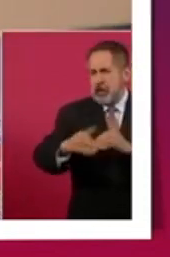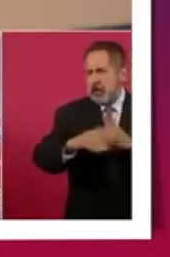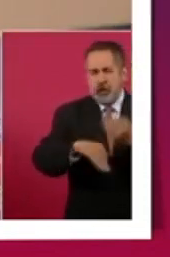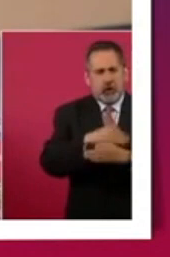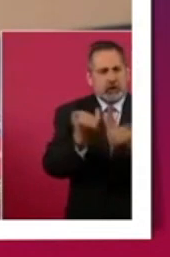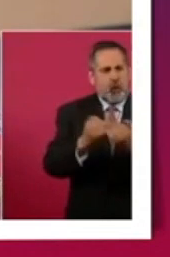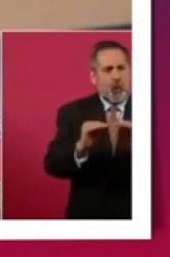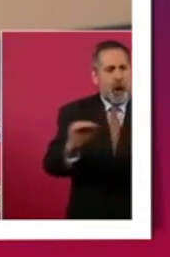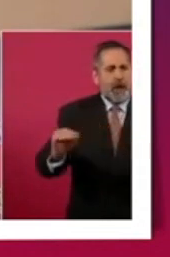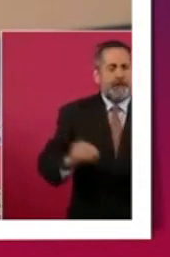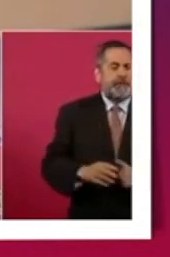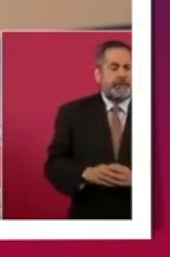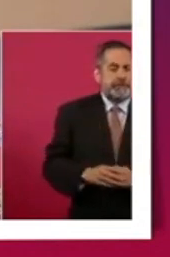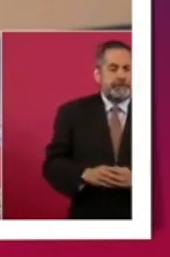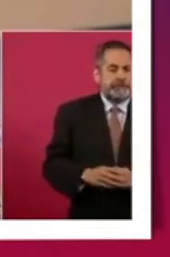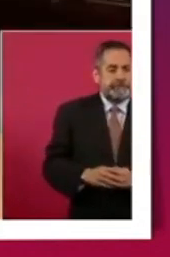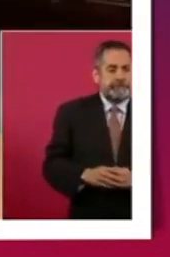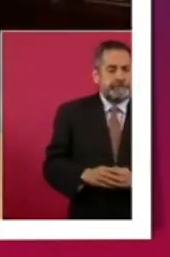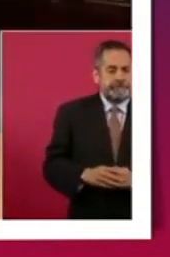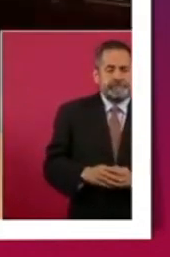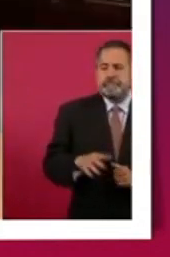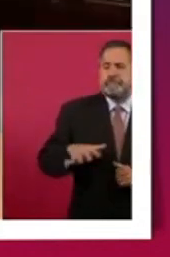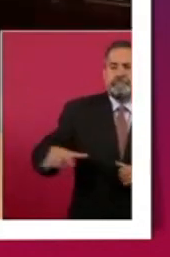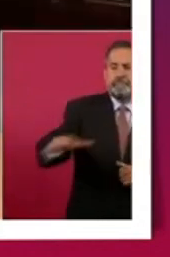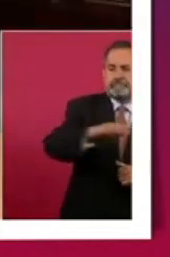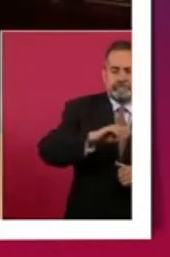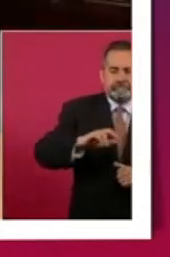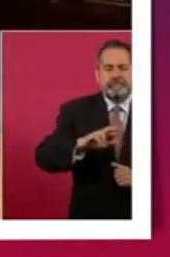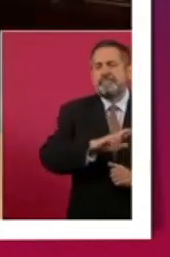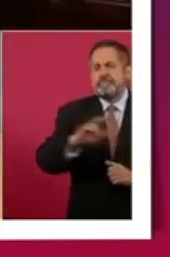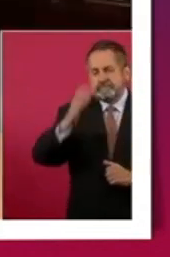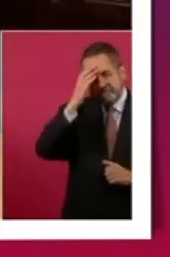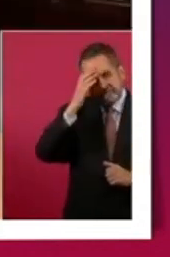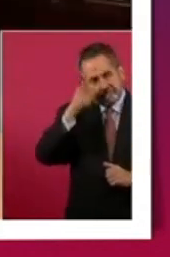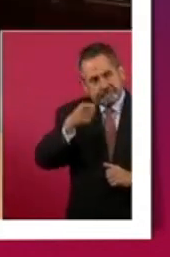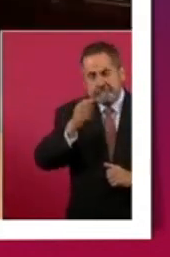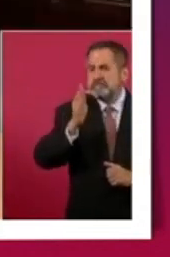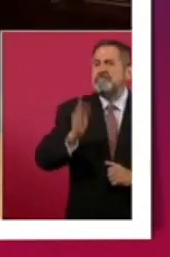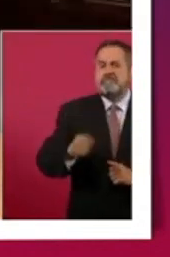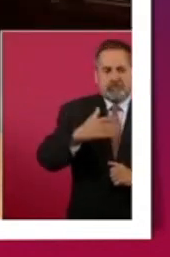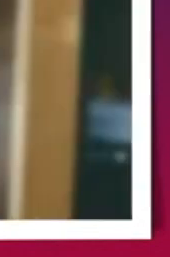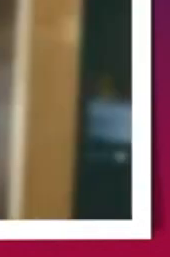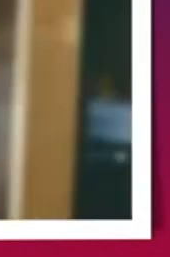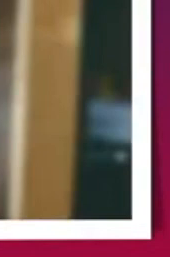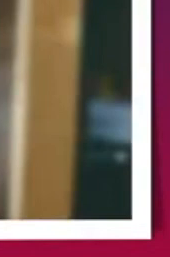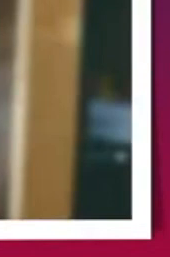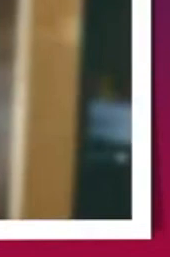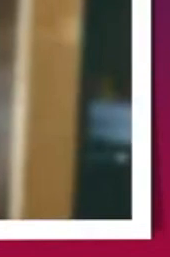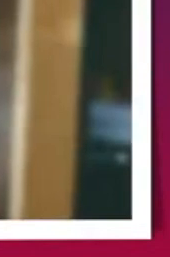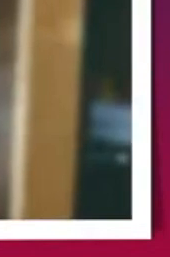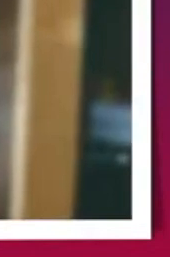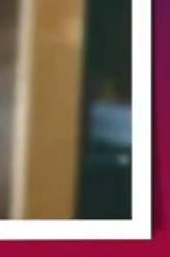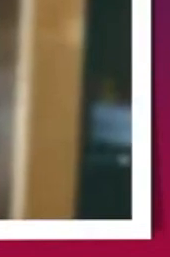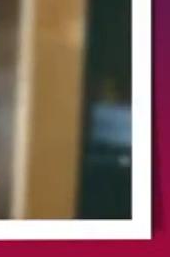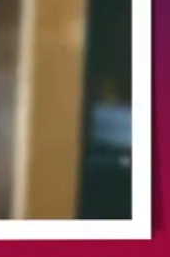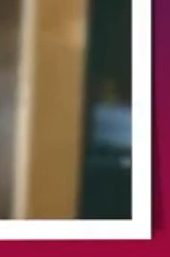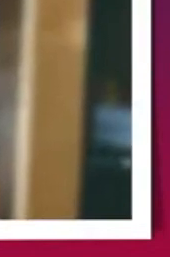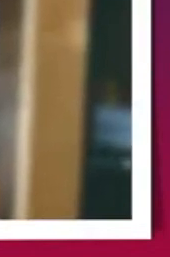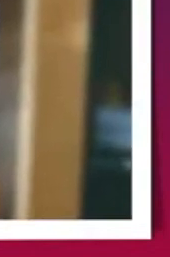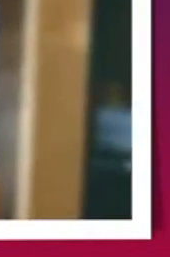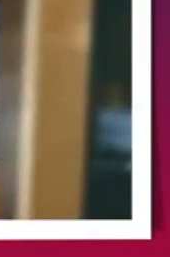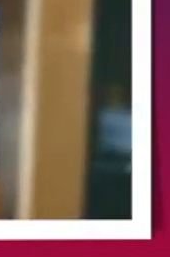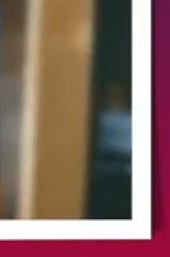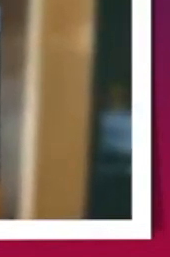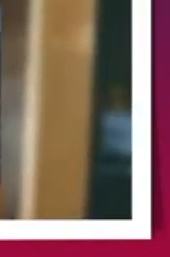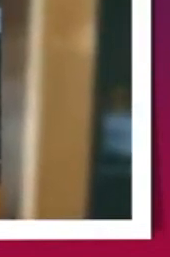relación entre la nueva titular de Economía y los industriales seguirá siendo respetuosa e institucional. Por su parte, el